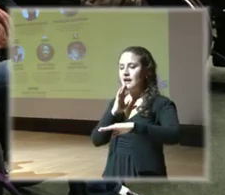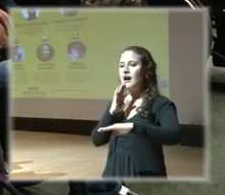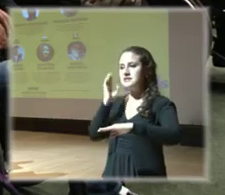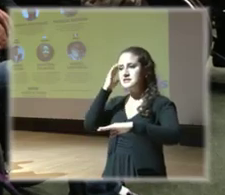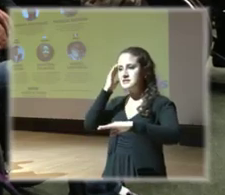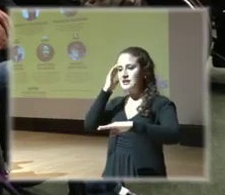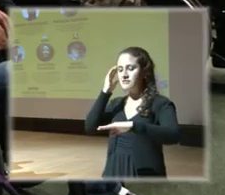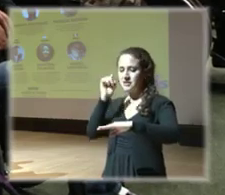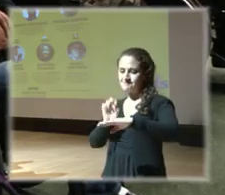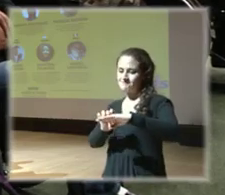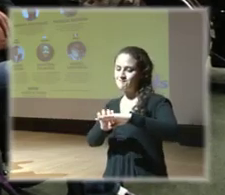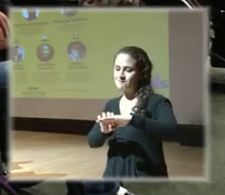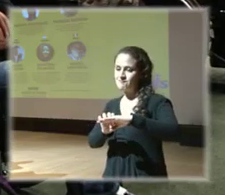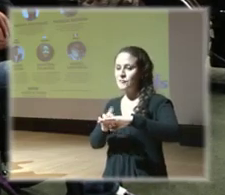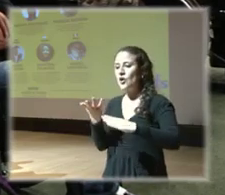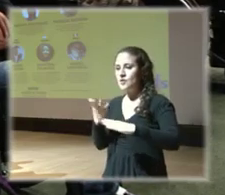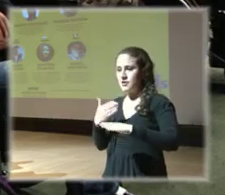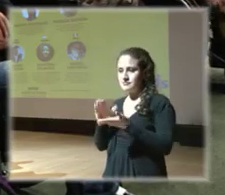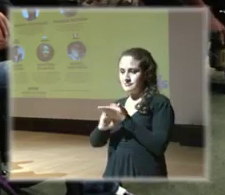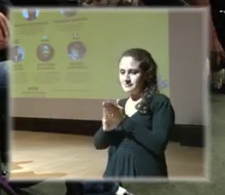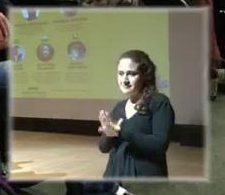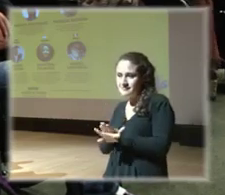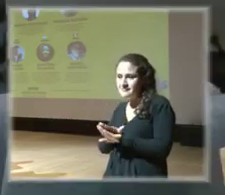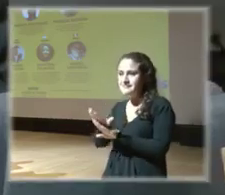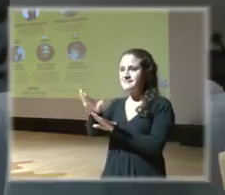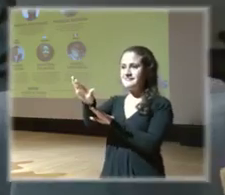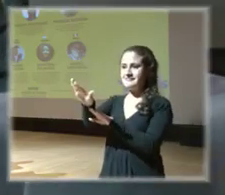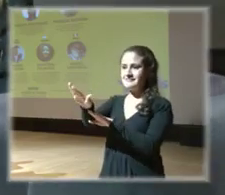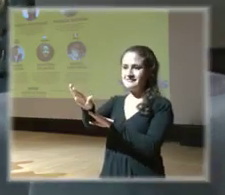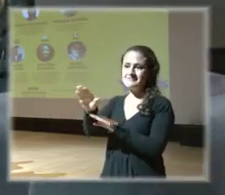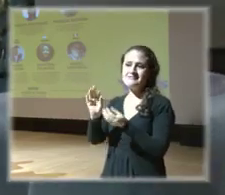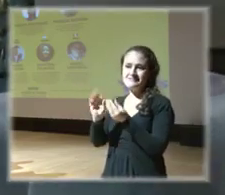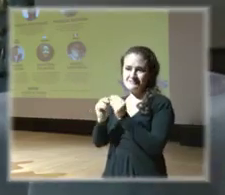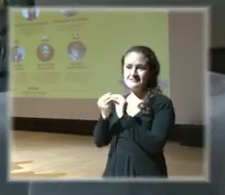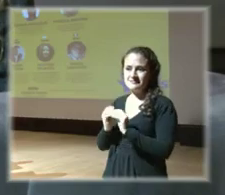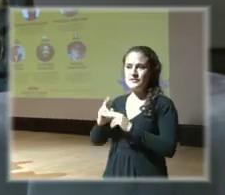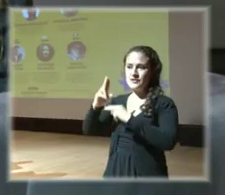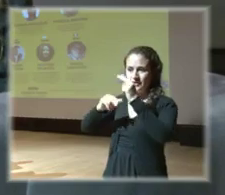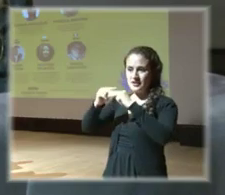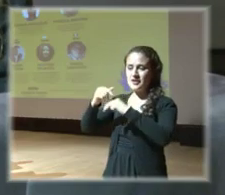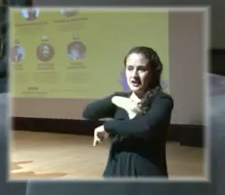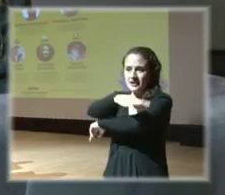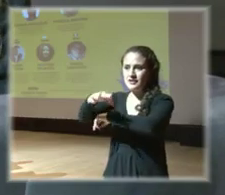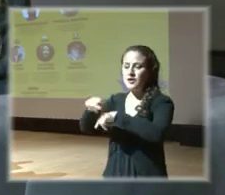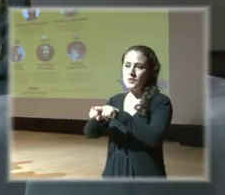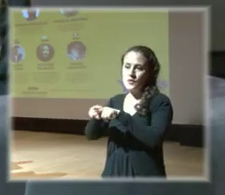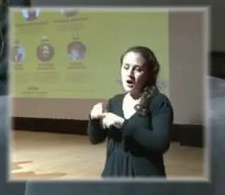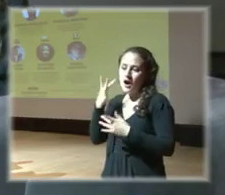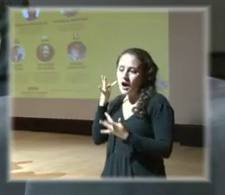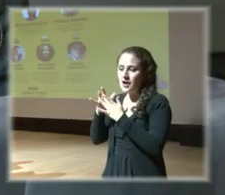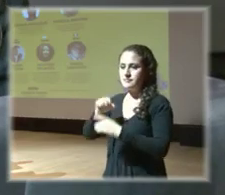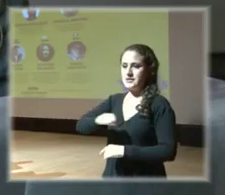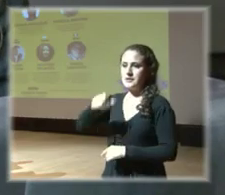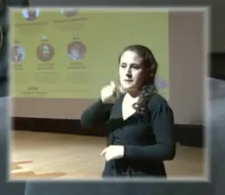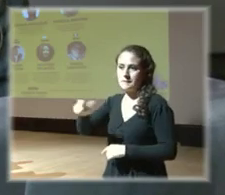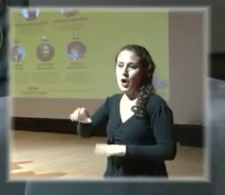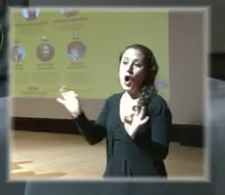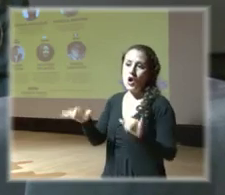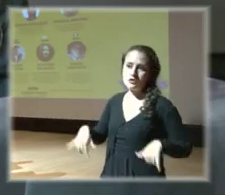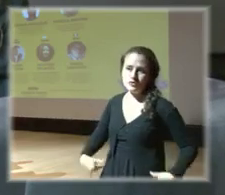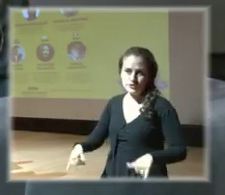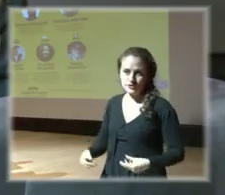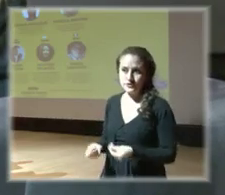rampa sería la manera de garantizar en el entorno arquitectónico quizás el ejercicio de un derecho o una silla de